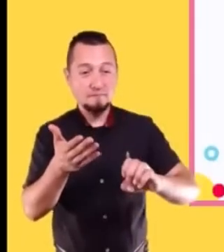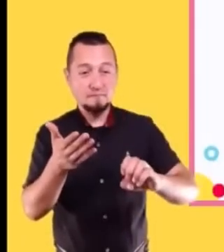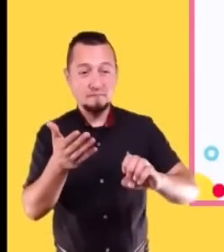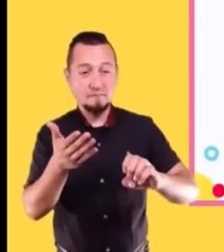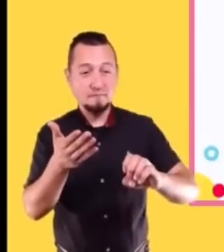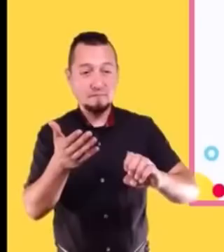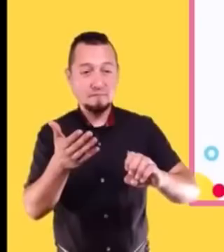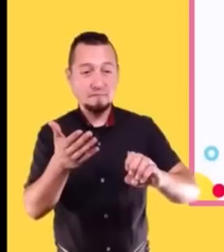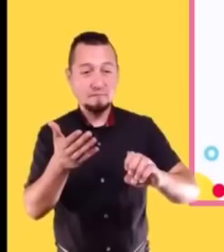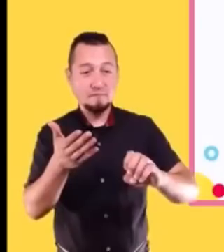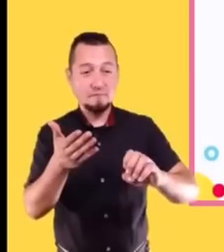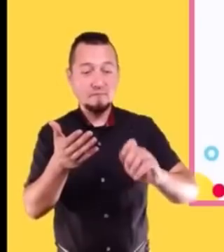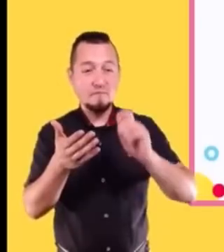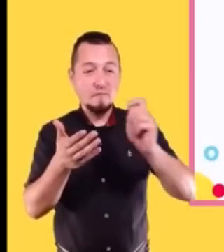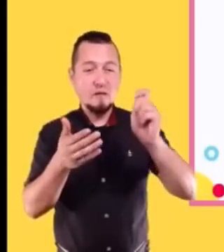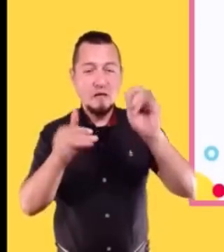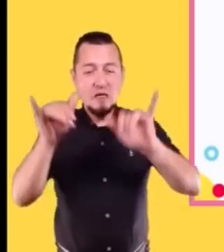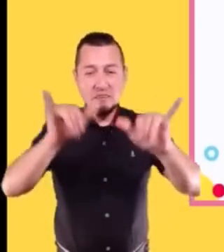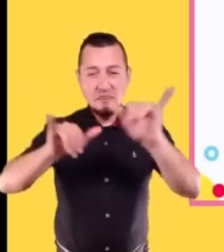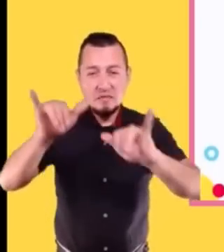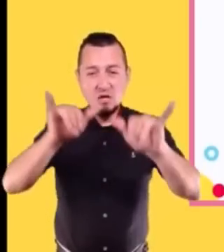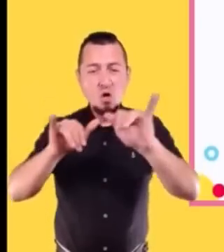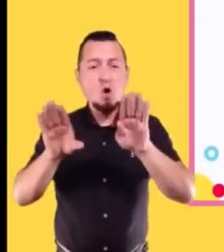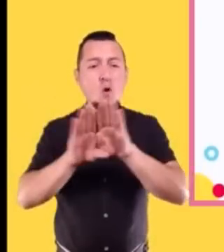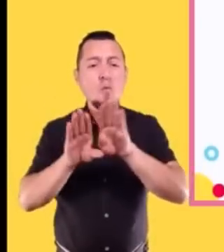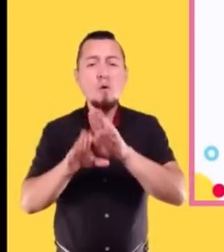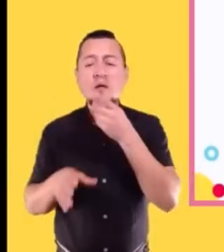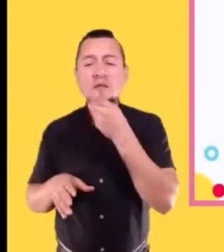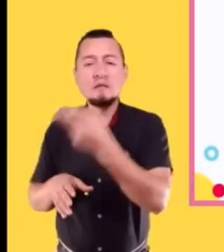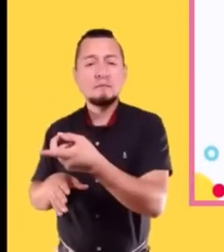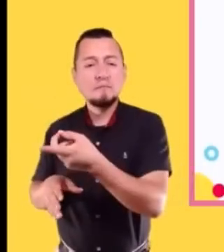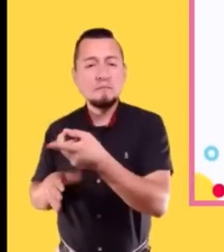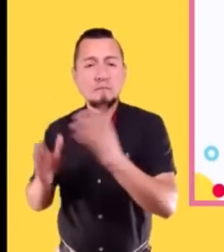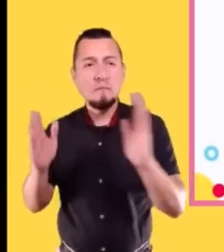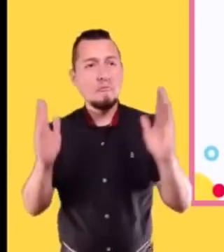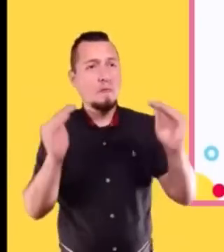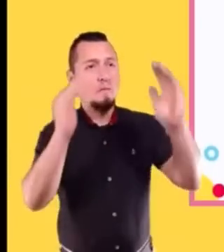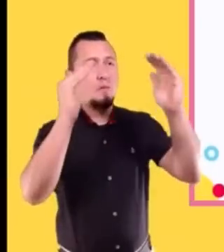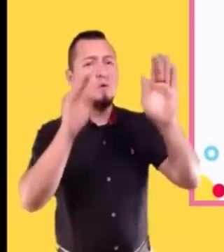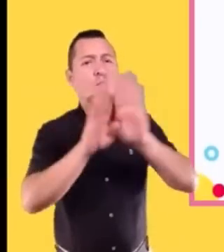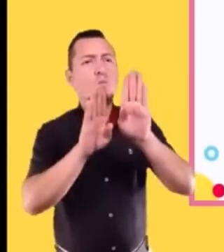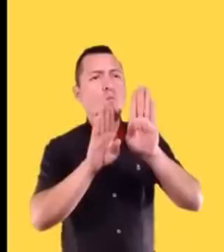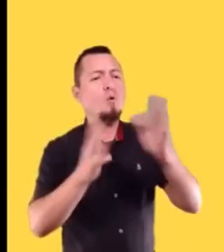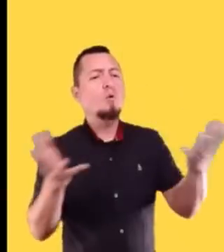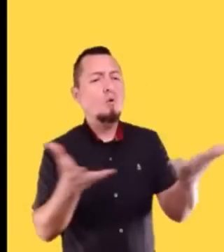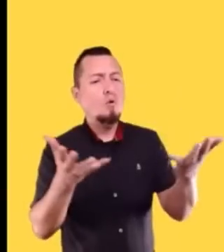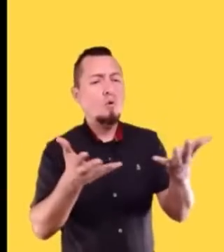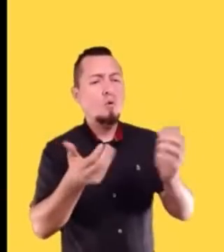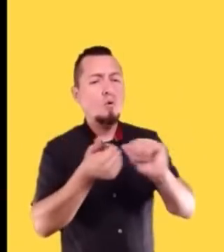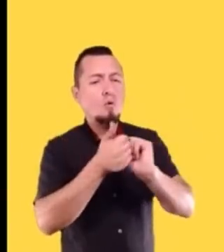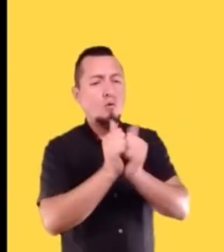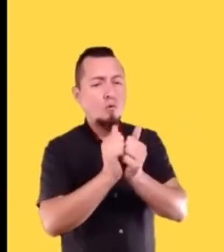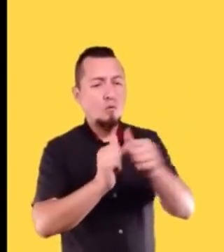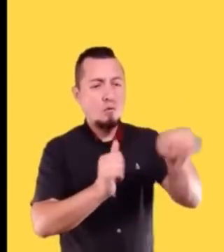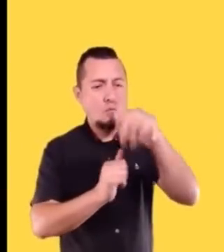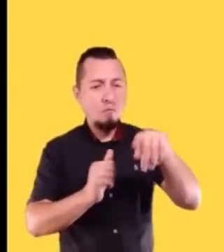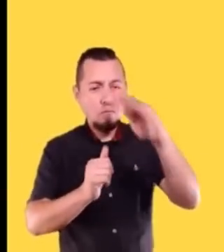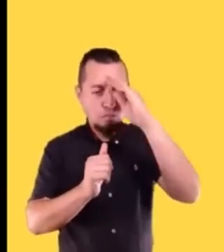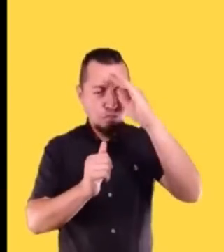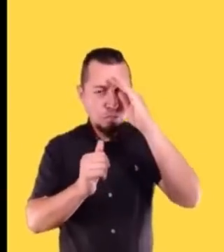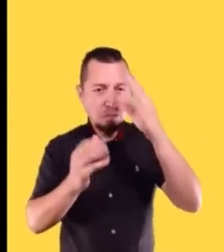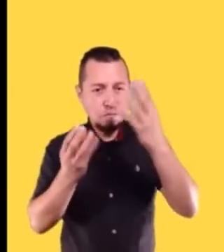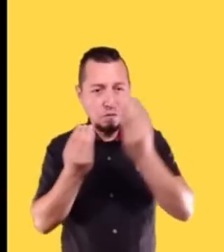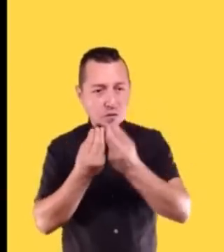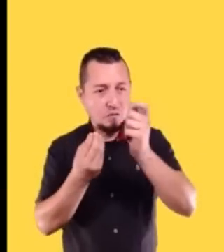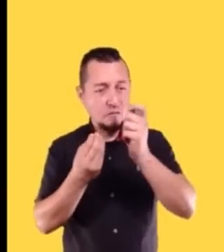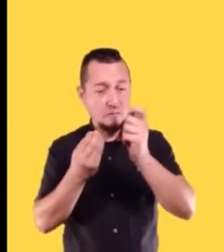carácter científico. Decían, ¿cómo les dicen a los niños que los montes y los cerros se hacen así? En realidad, no es un problema que esté abordado,